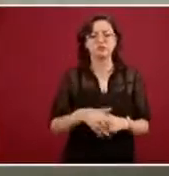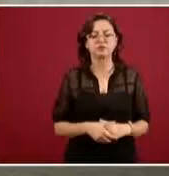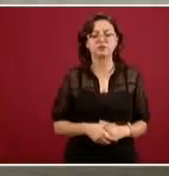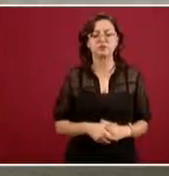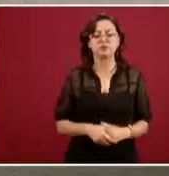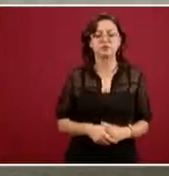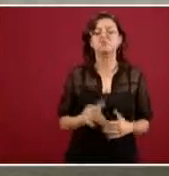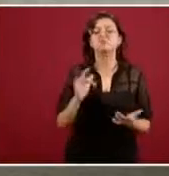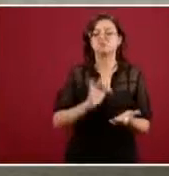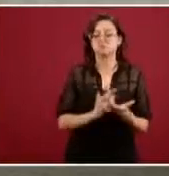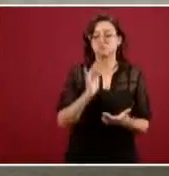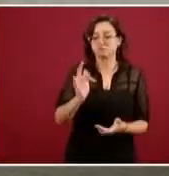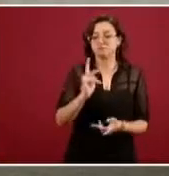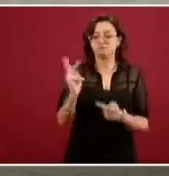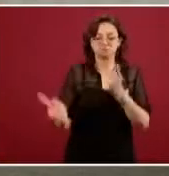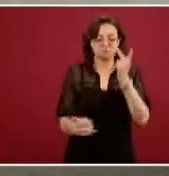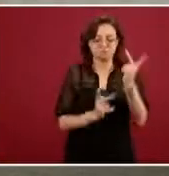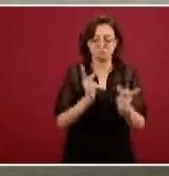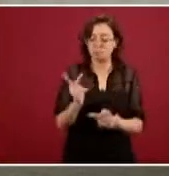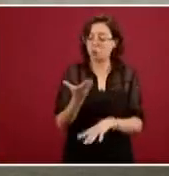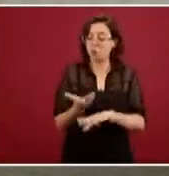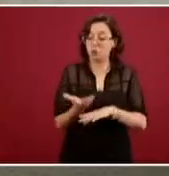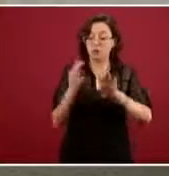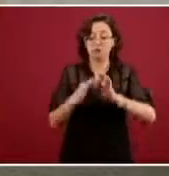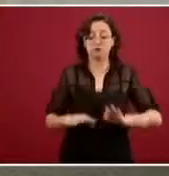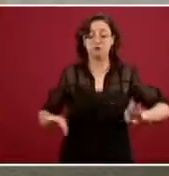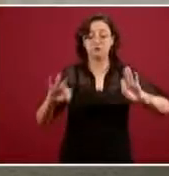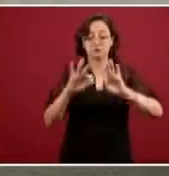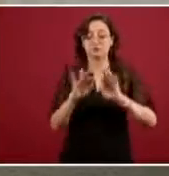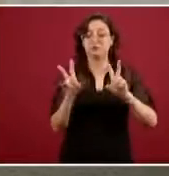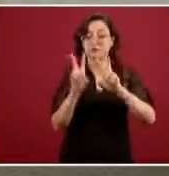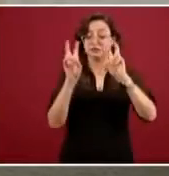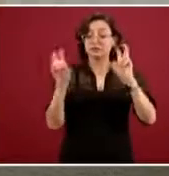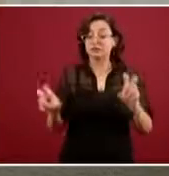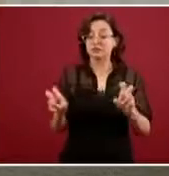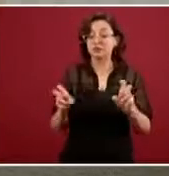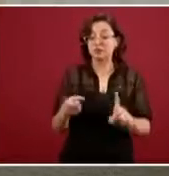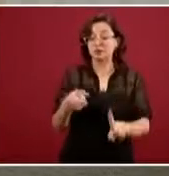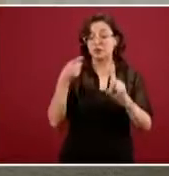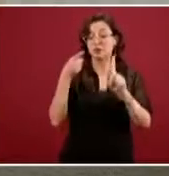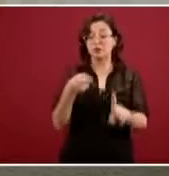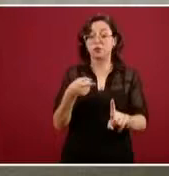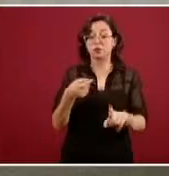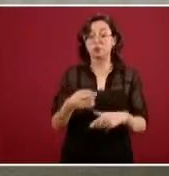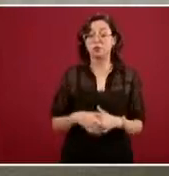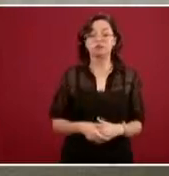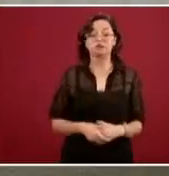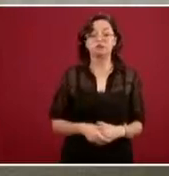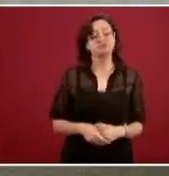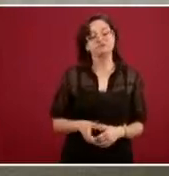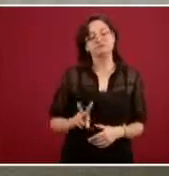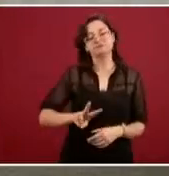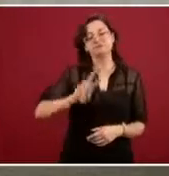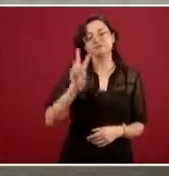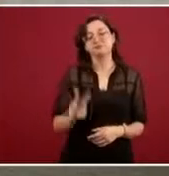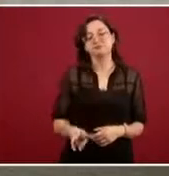Gracias por estas preguntas, me parecen extraordinariamente relevantes por el tema que ocupan.